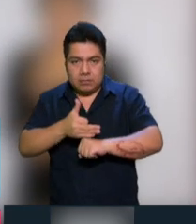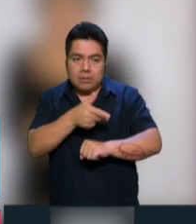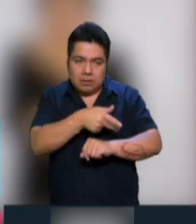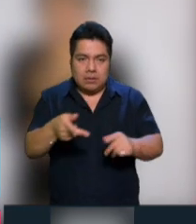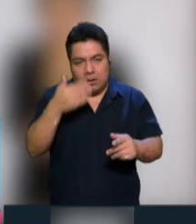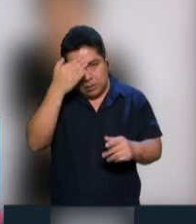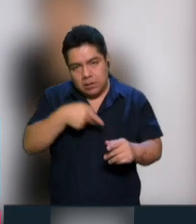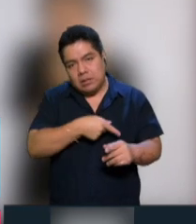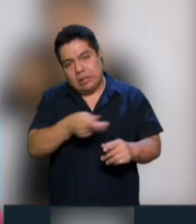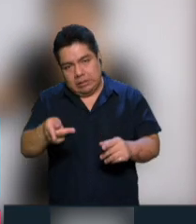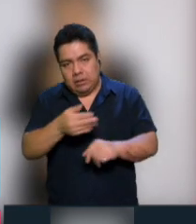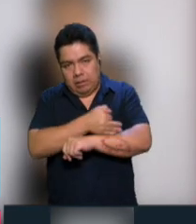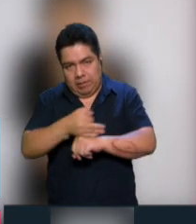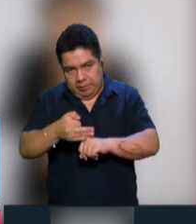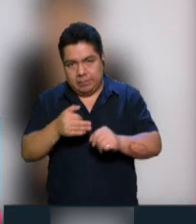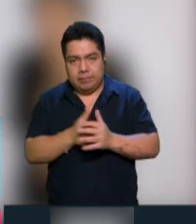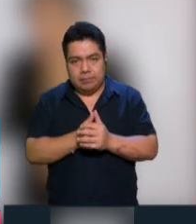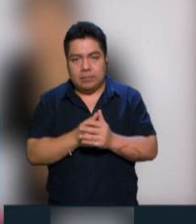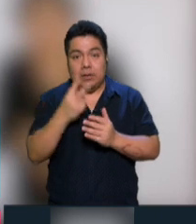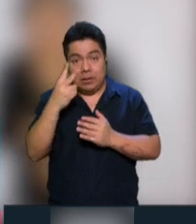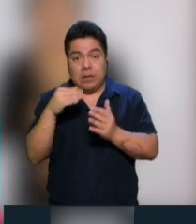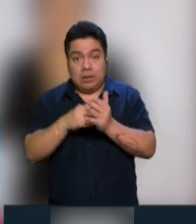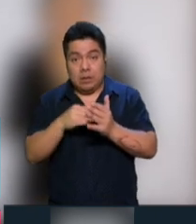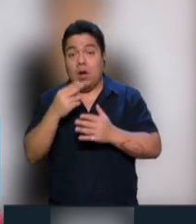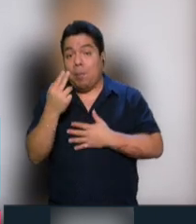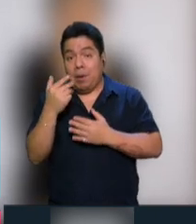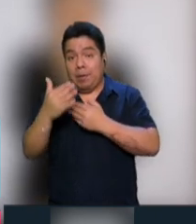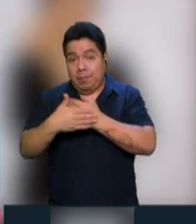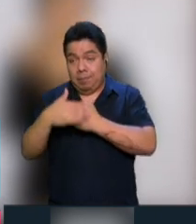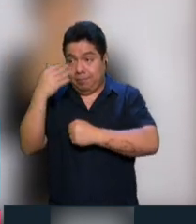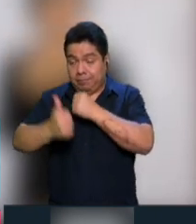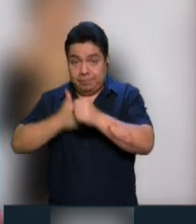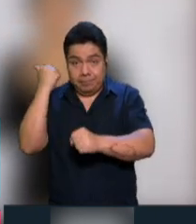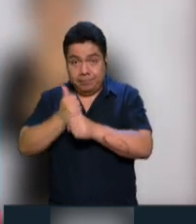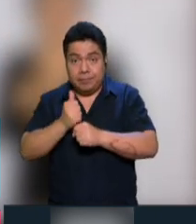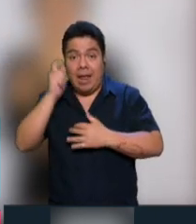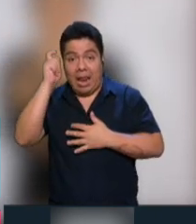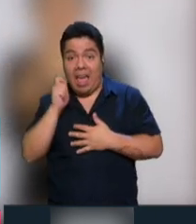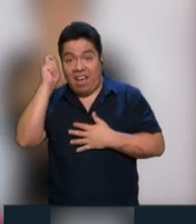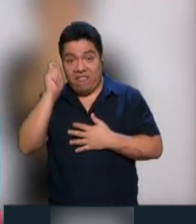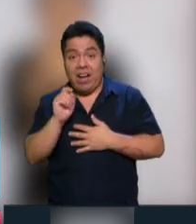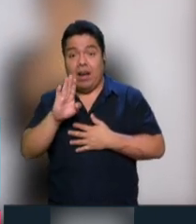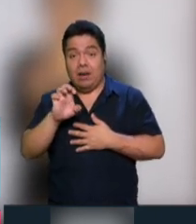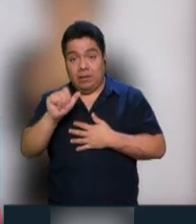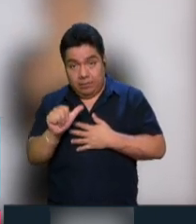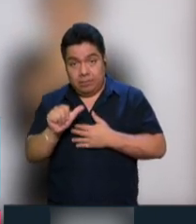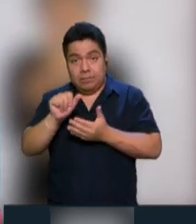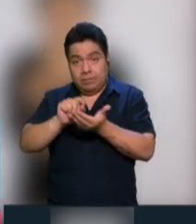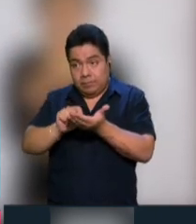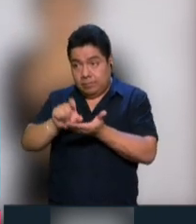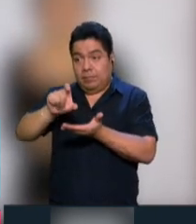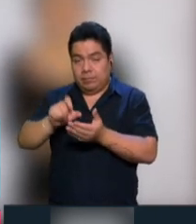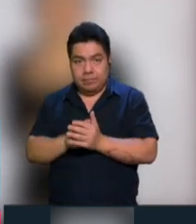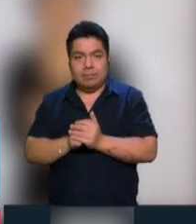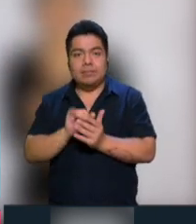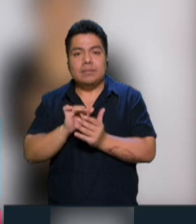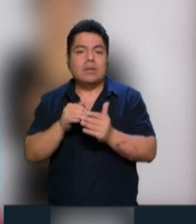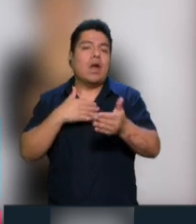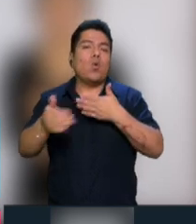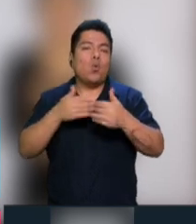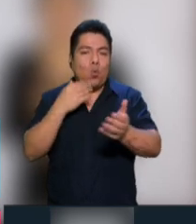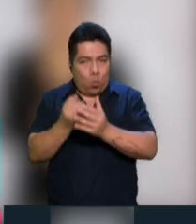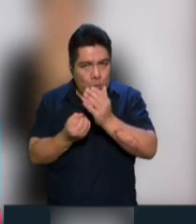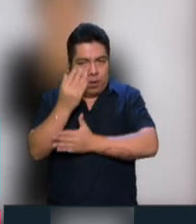situación de pobreza. En el 2025, la beca se va a actualizar,